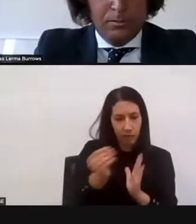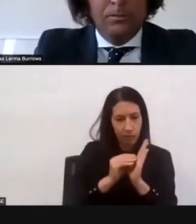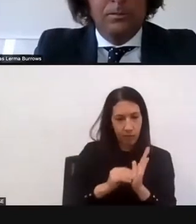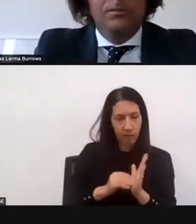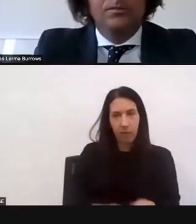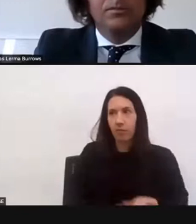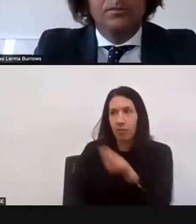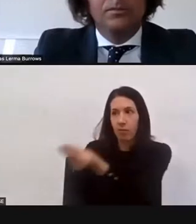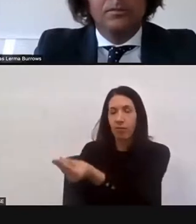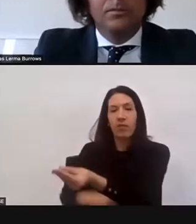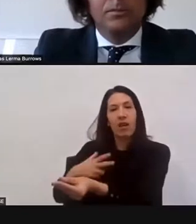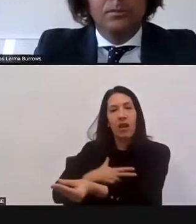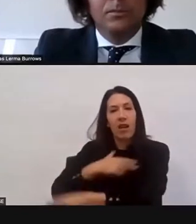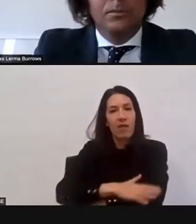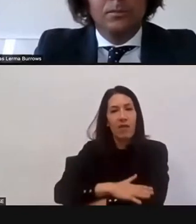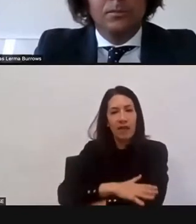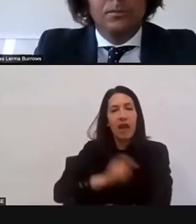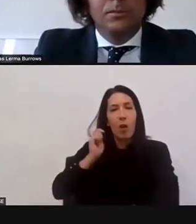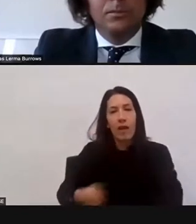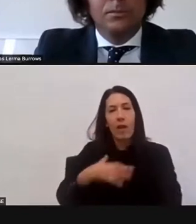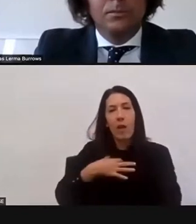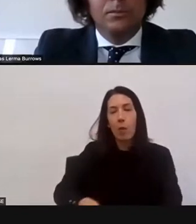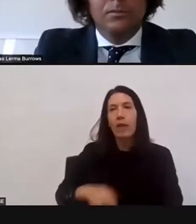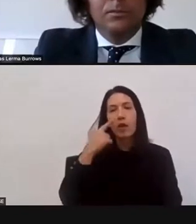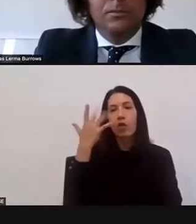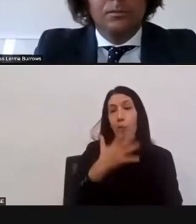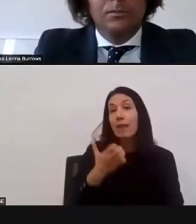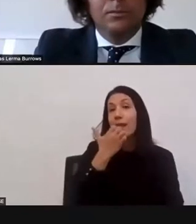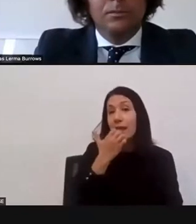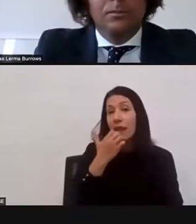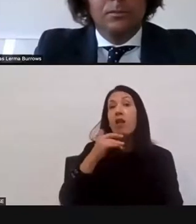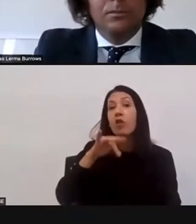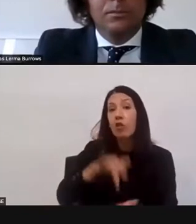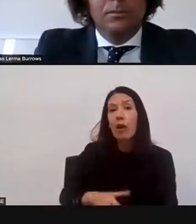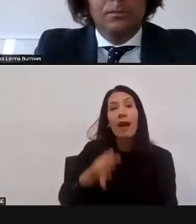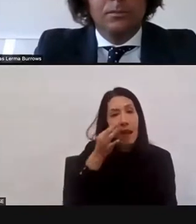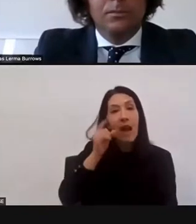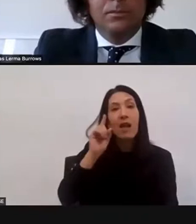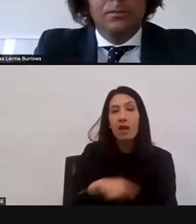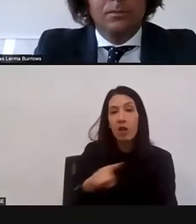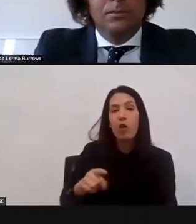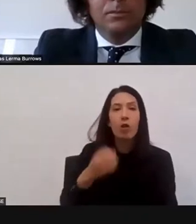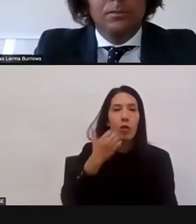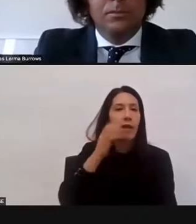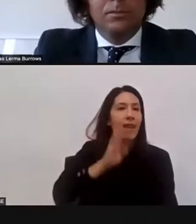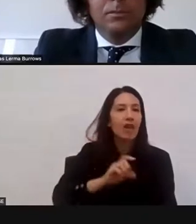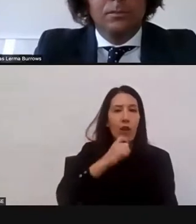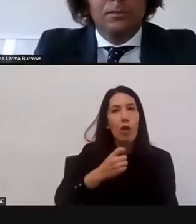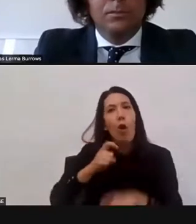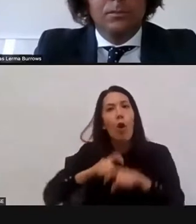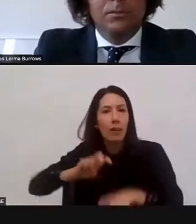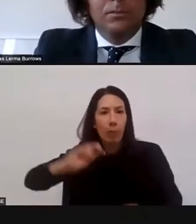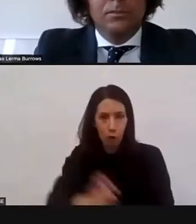jueces como indicios racionales de criminalidad acerca de si se ha cometido un delito de odio o nos encontramos ante otro tipo de hecho